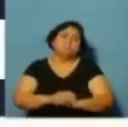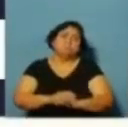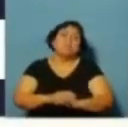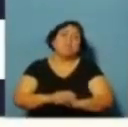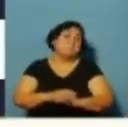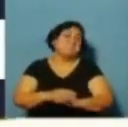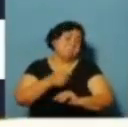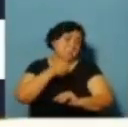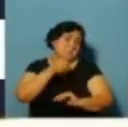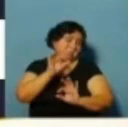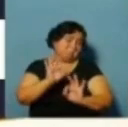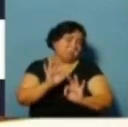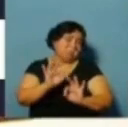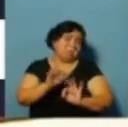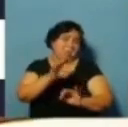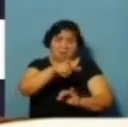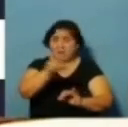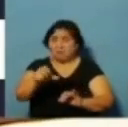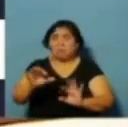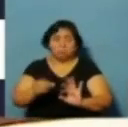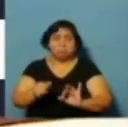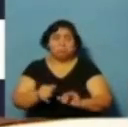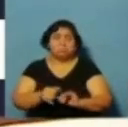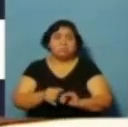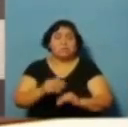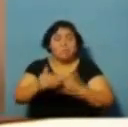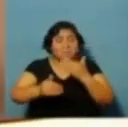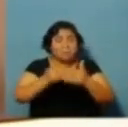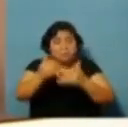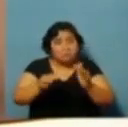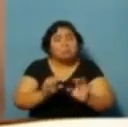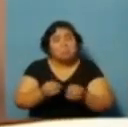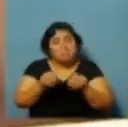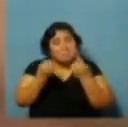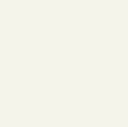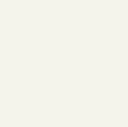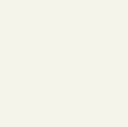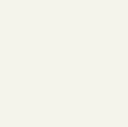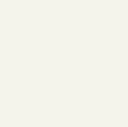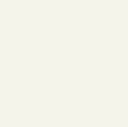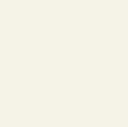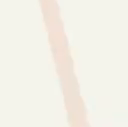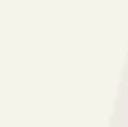parece que esta iniciativa es espectacular y, bueno, ojalá siga haciéndose año a año.